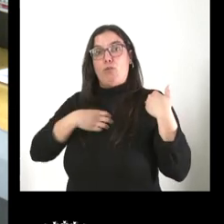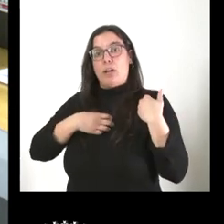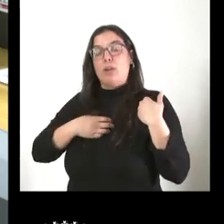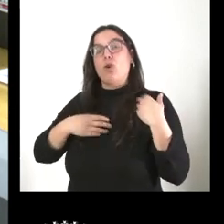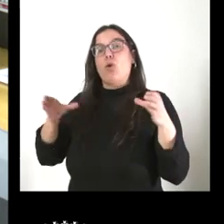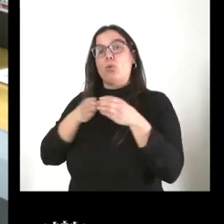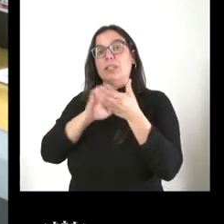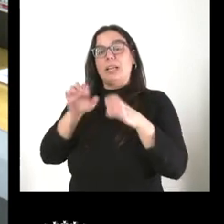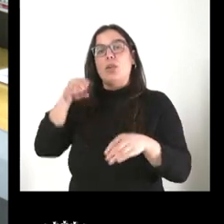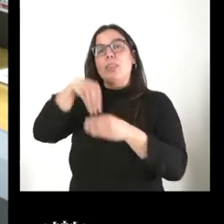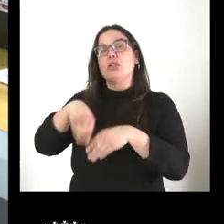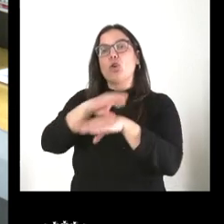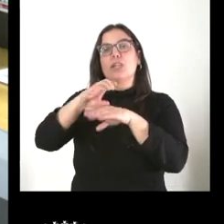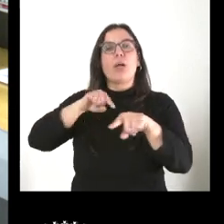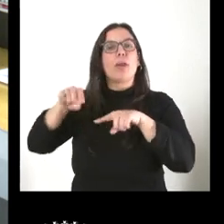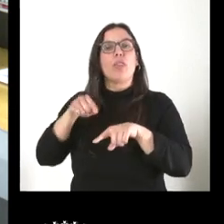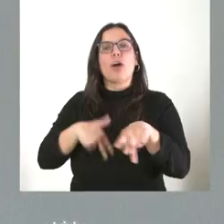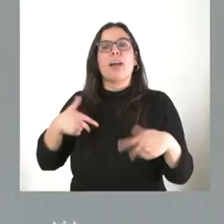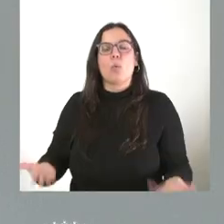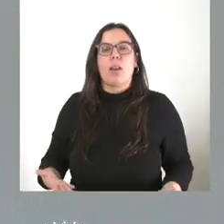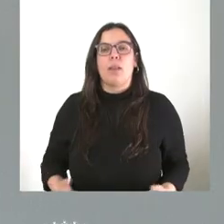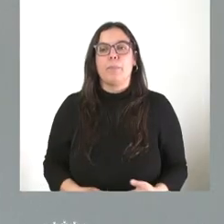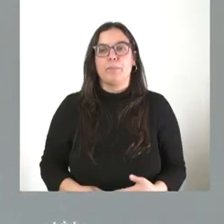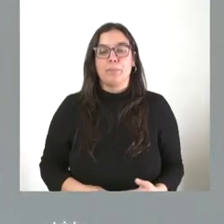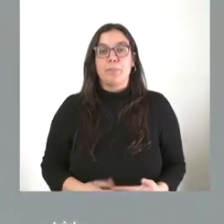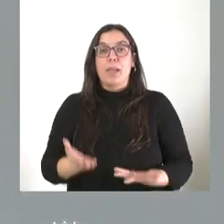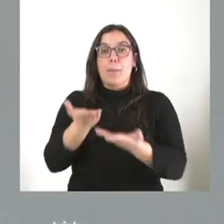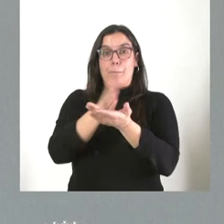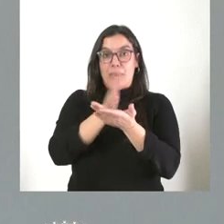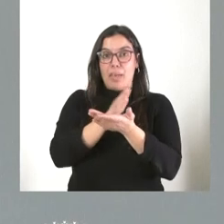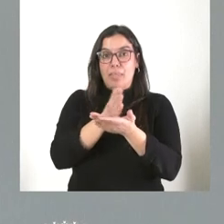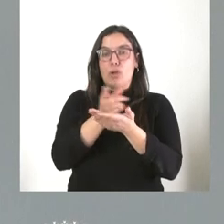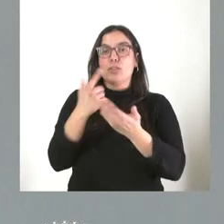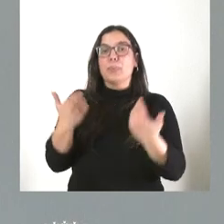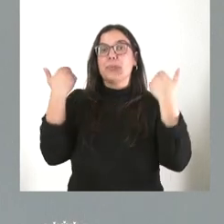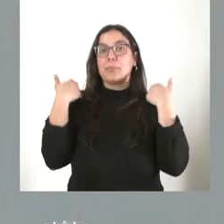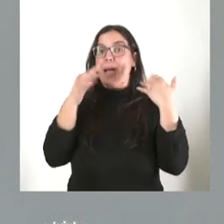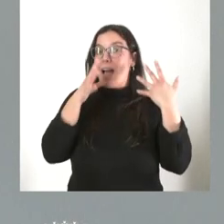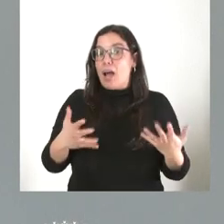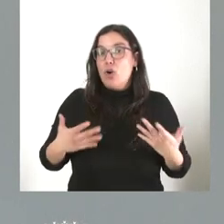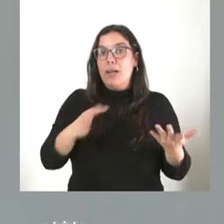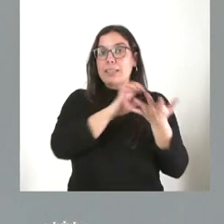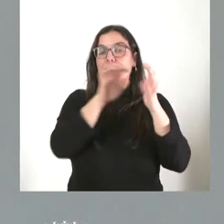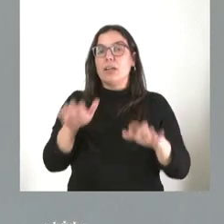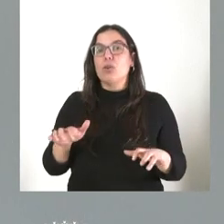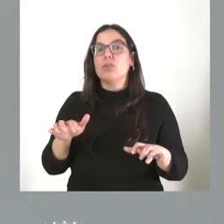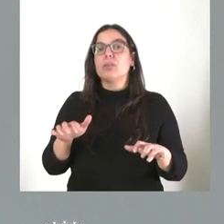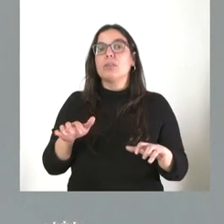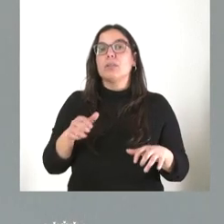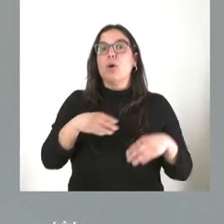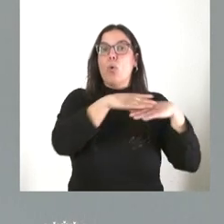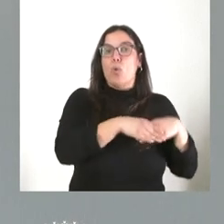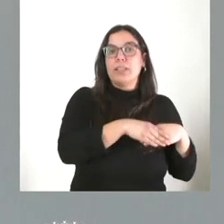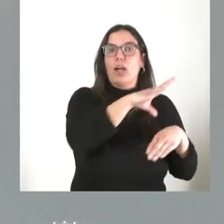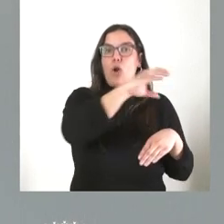funcionarios de qué consejería o de qué dirección la mediación es competencia en este momento en Castilla y león de ugt